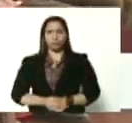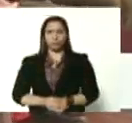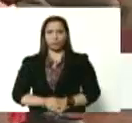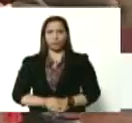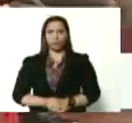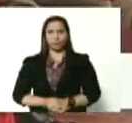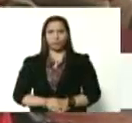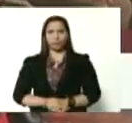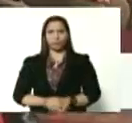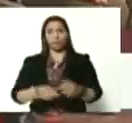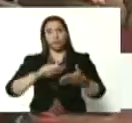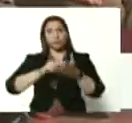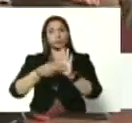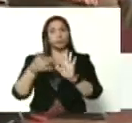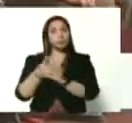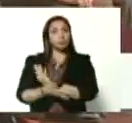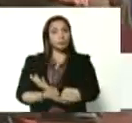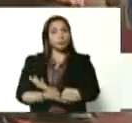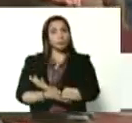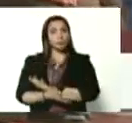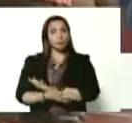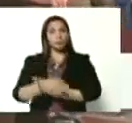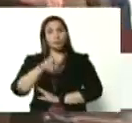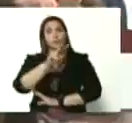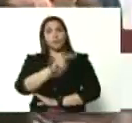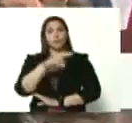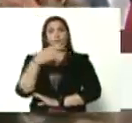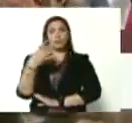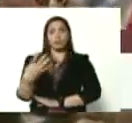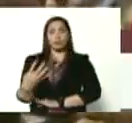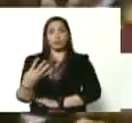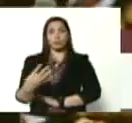a lo que significó el 24